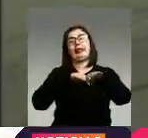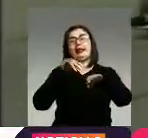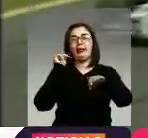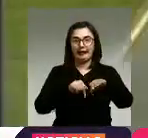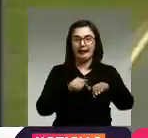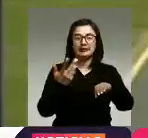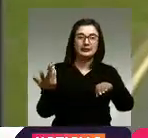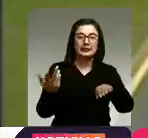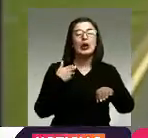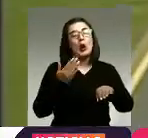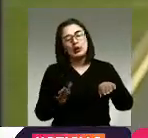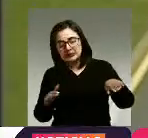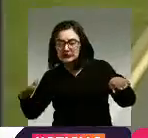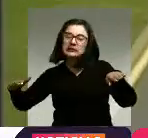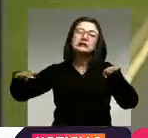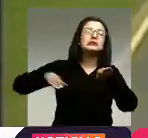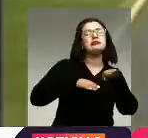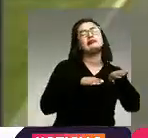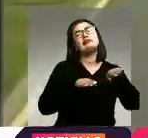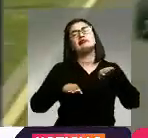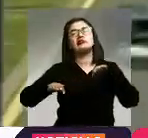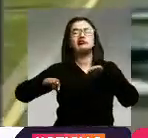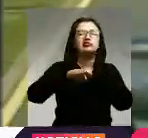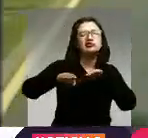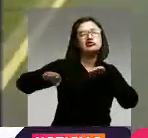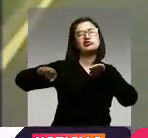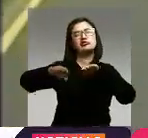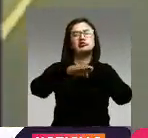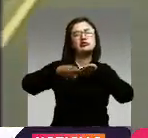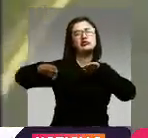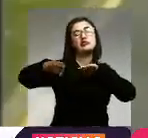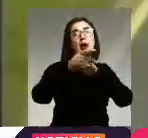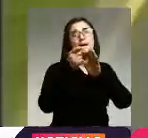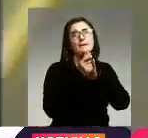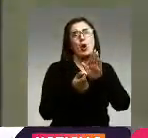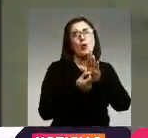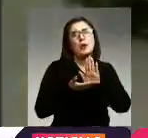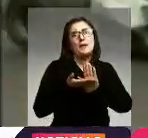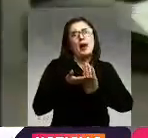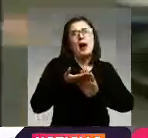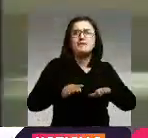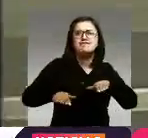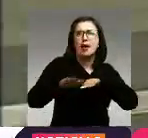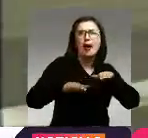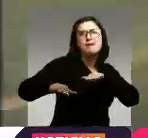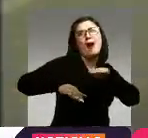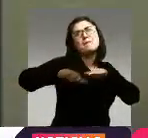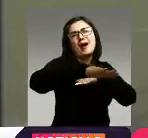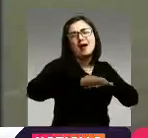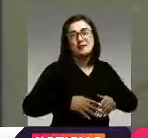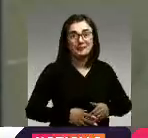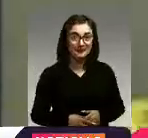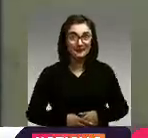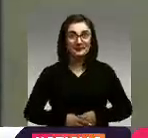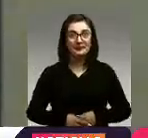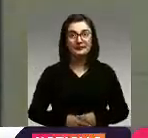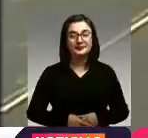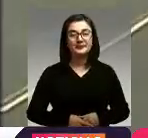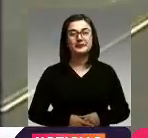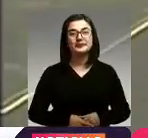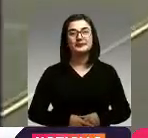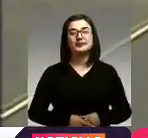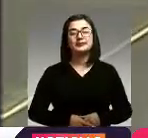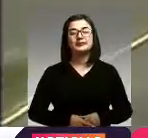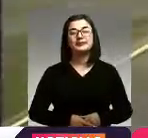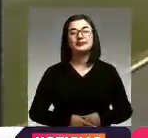carrera remontó varios puestos hasta llegar a la zona de los puntos. Trulli, que es superado por Montoya. Montoya está logrando de esta